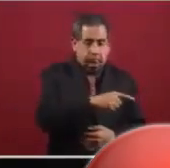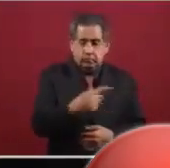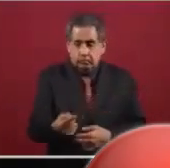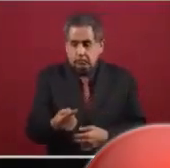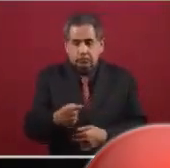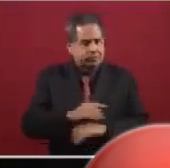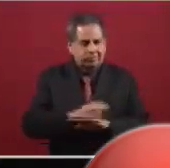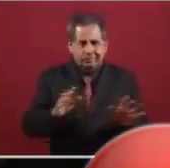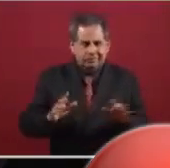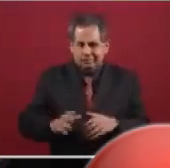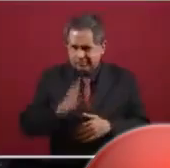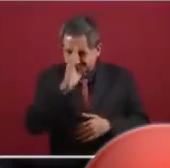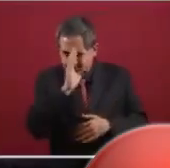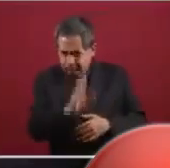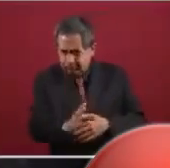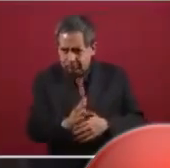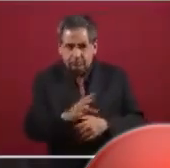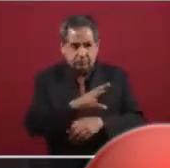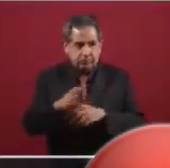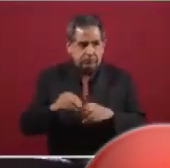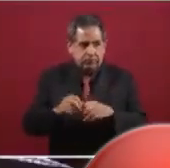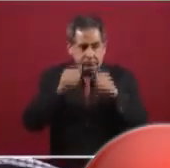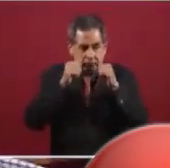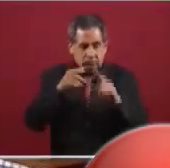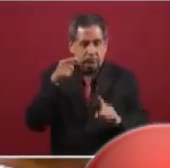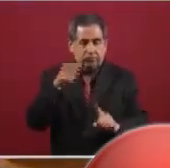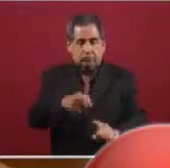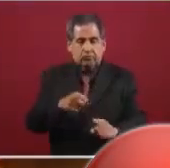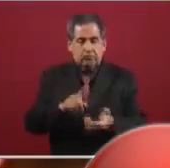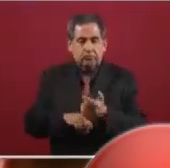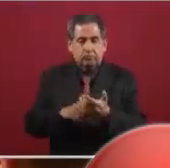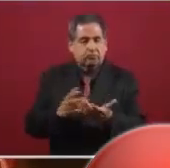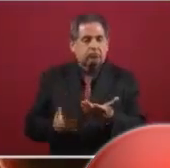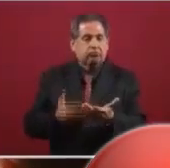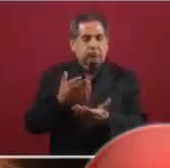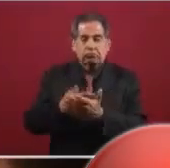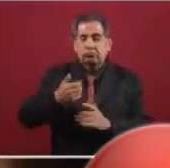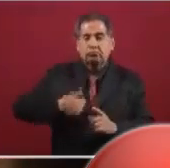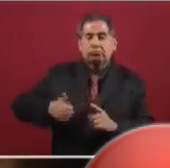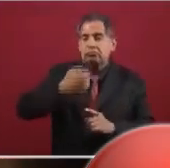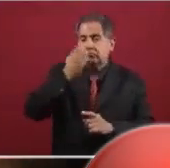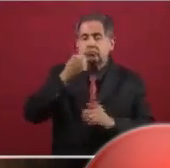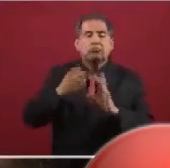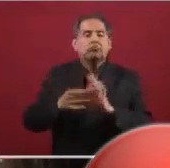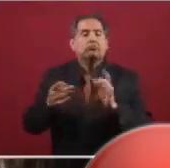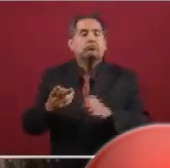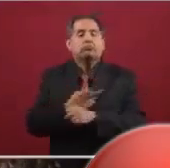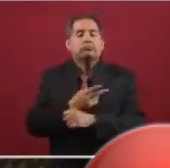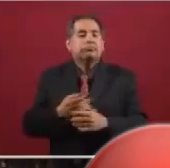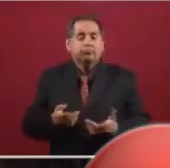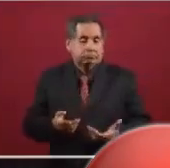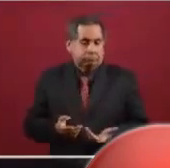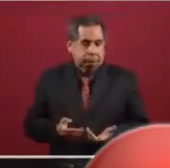se entregue de manera directa el presupuesto a cada escuela, lo que corresponda,